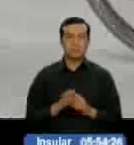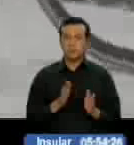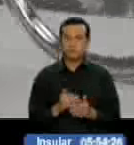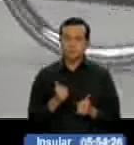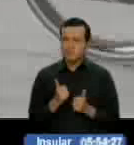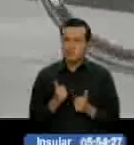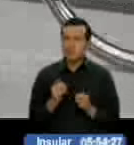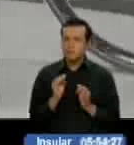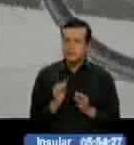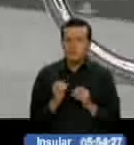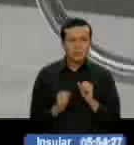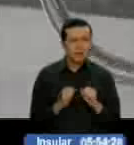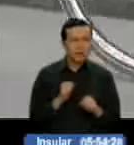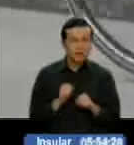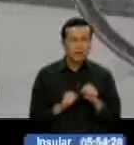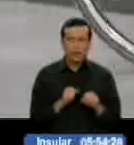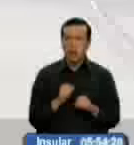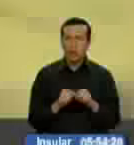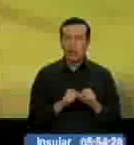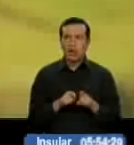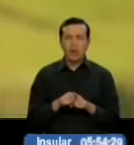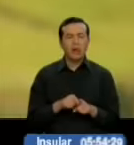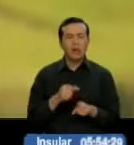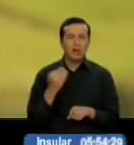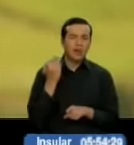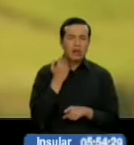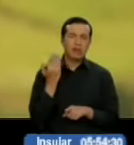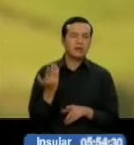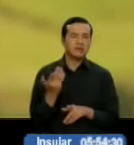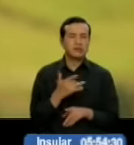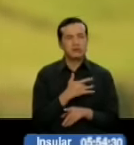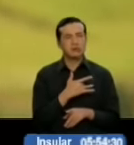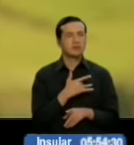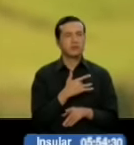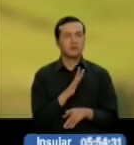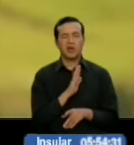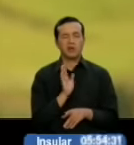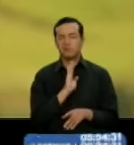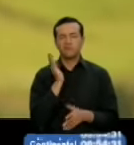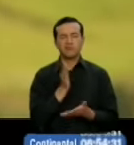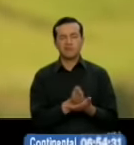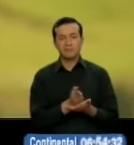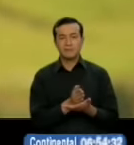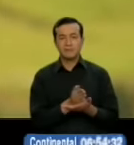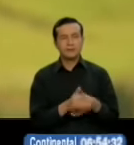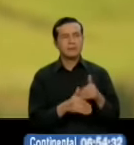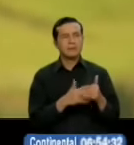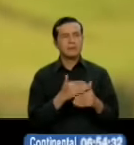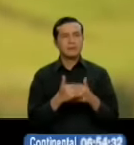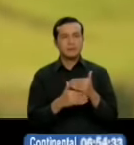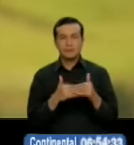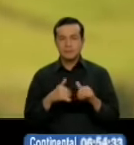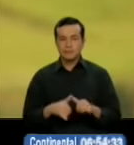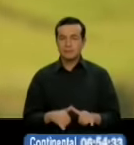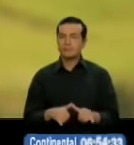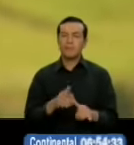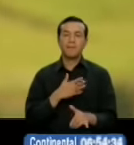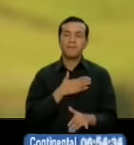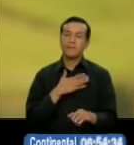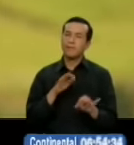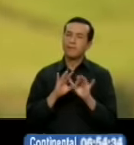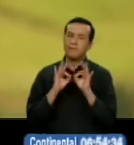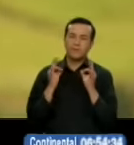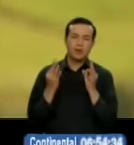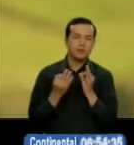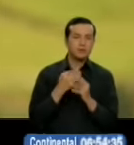preparado y no me fue como quería. Creo que dije basta, pero igual, como digo, mi familia